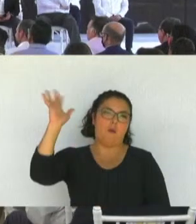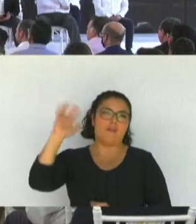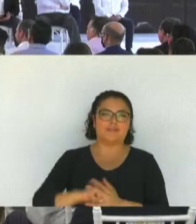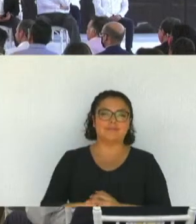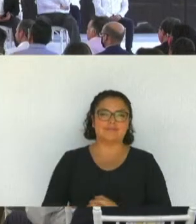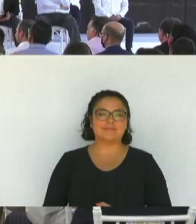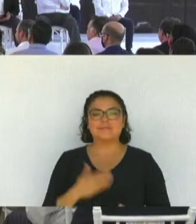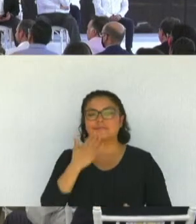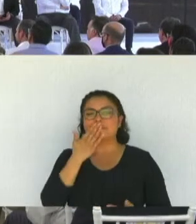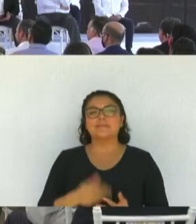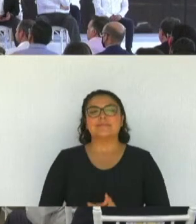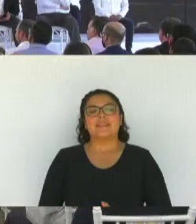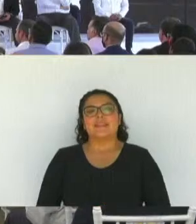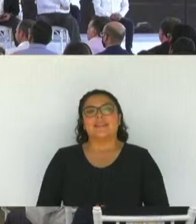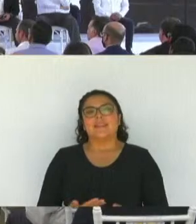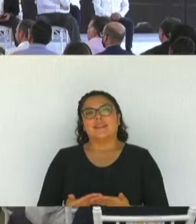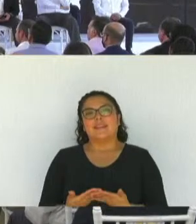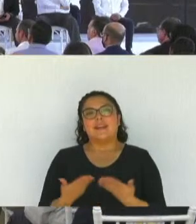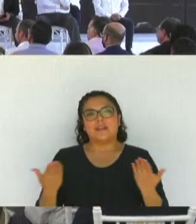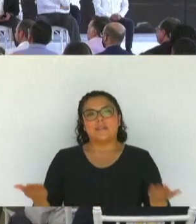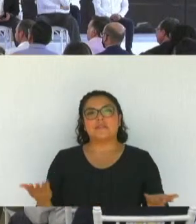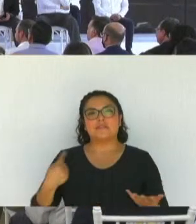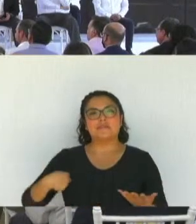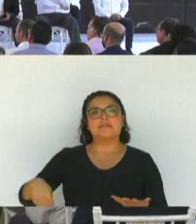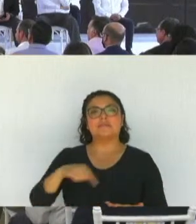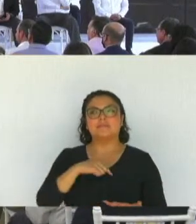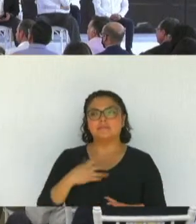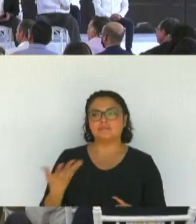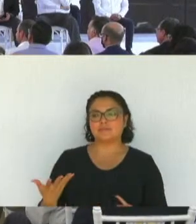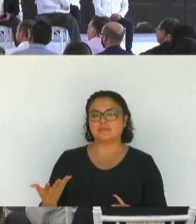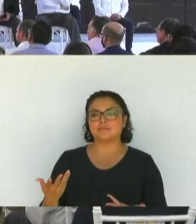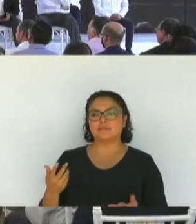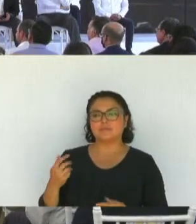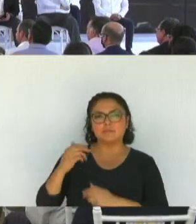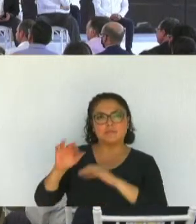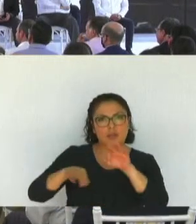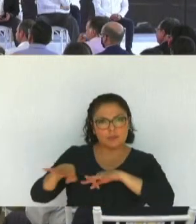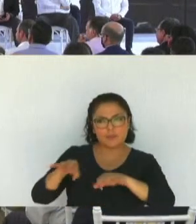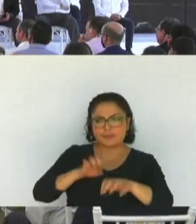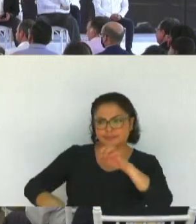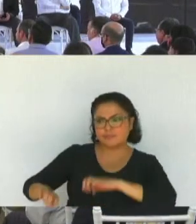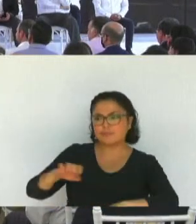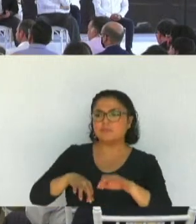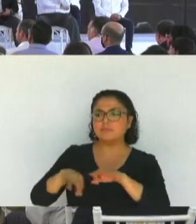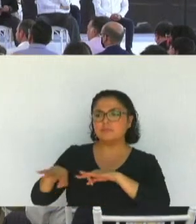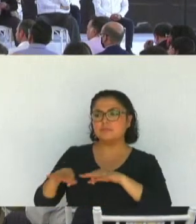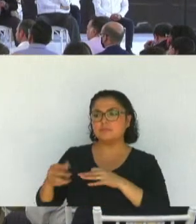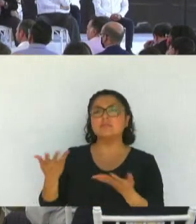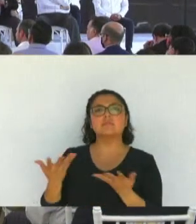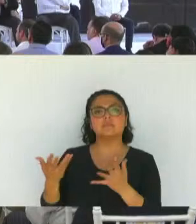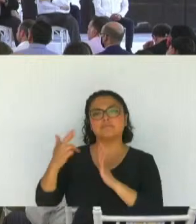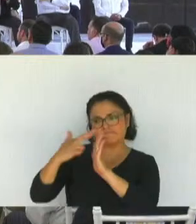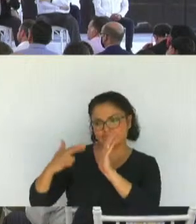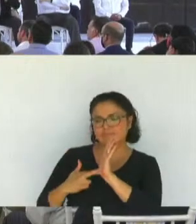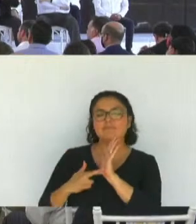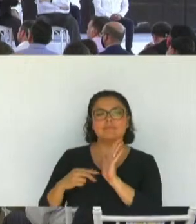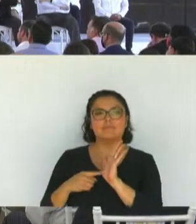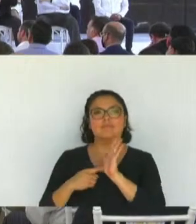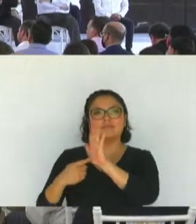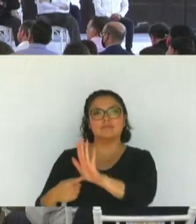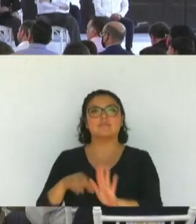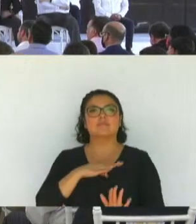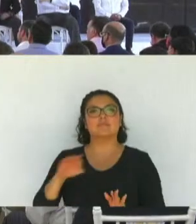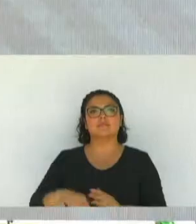asesorar a estas medidas a los centros de trabajo? Muchos de ustedes que están aquí van a recordar esas